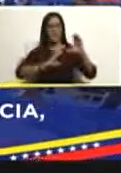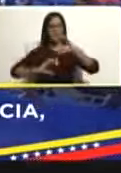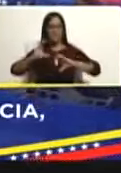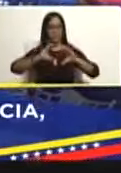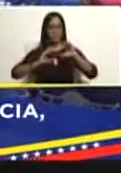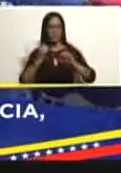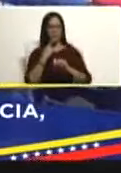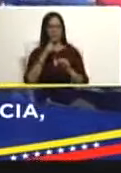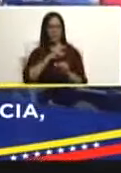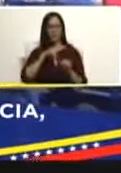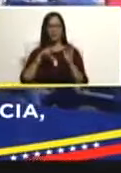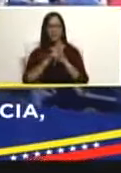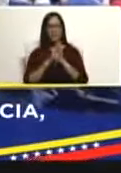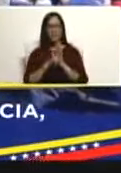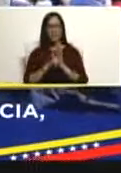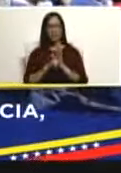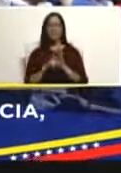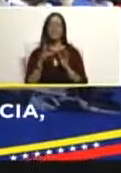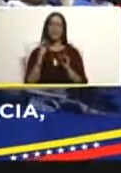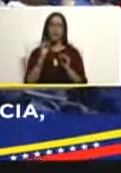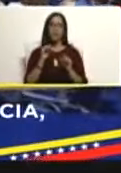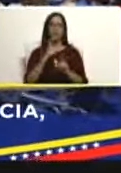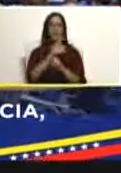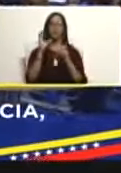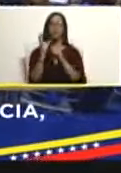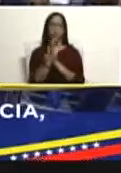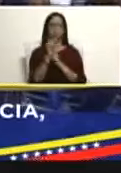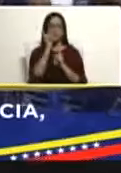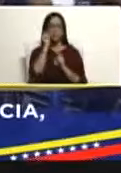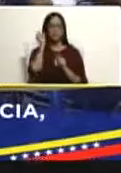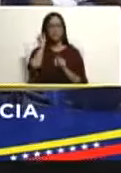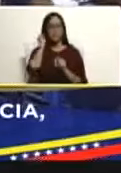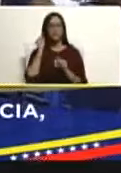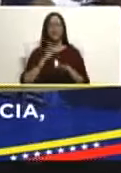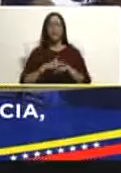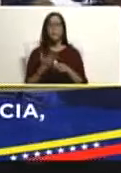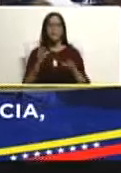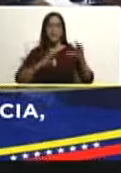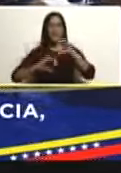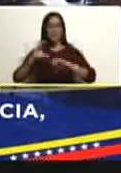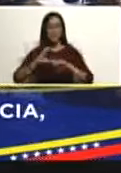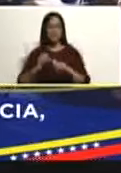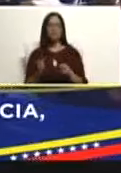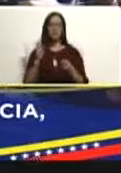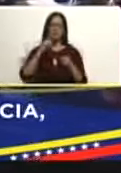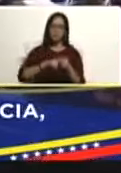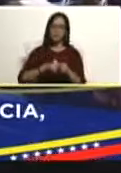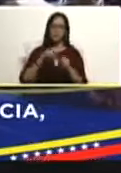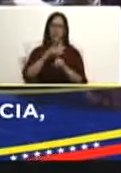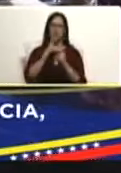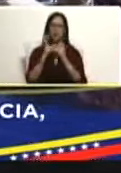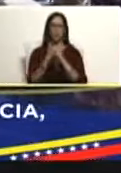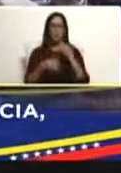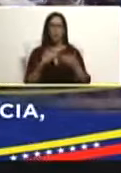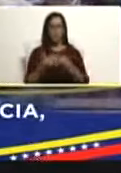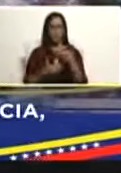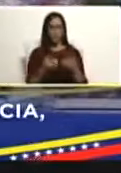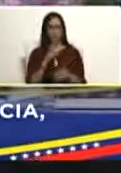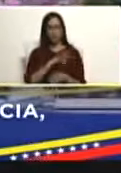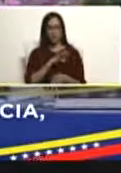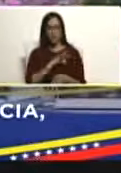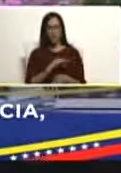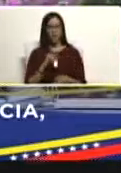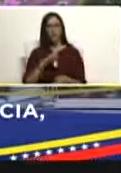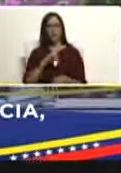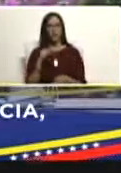ley orgánica. Y hablamos de cultores y cultoras porque la ciencia forma parte de la cultura y de los procesos sociales. No